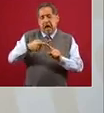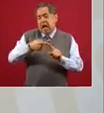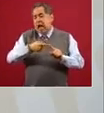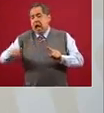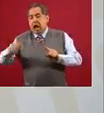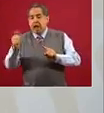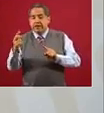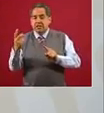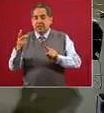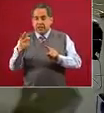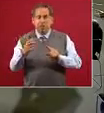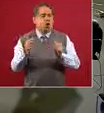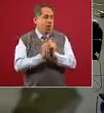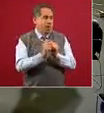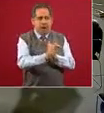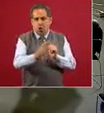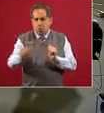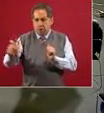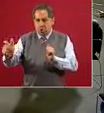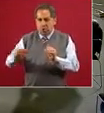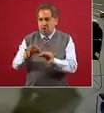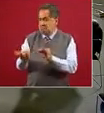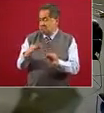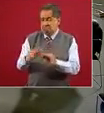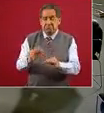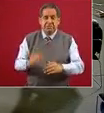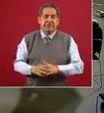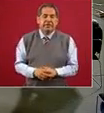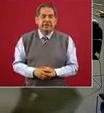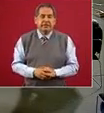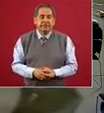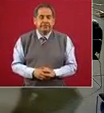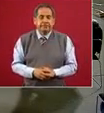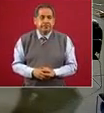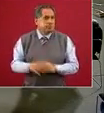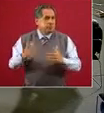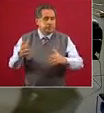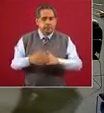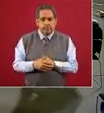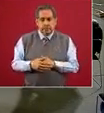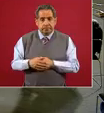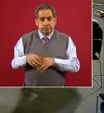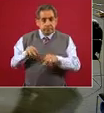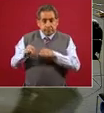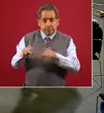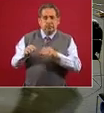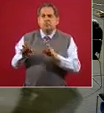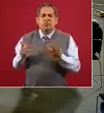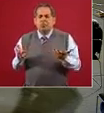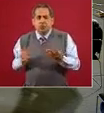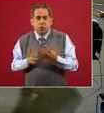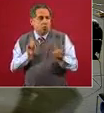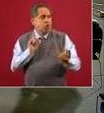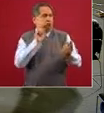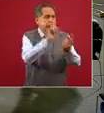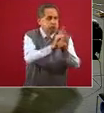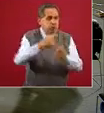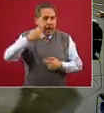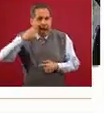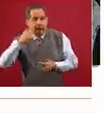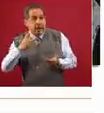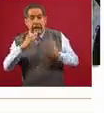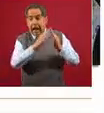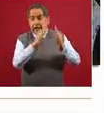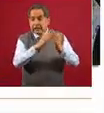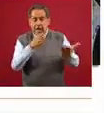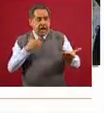mes de diciembre. Adelante. Y bueno, este trabajo se hace en campo, acudiendo a visitar a